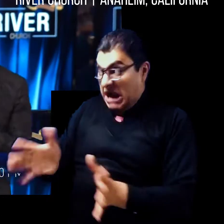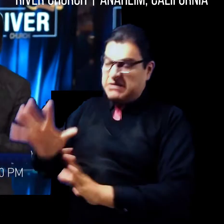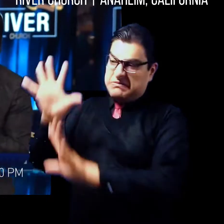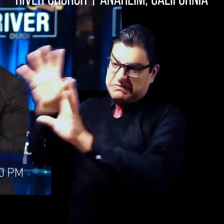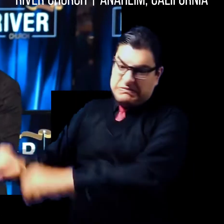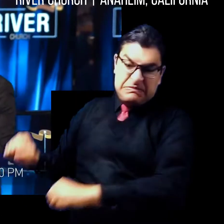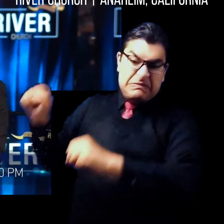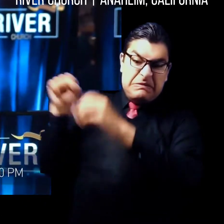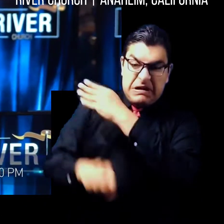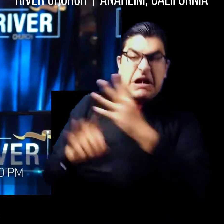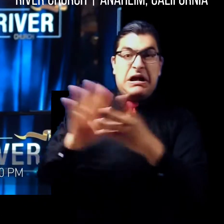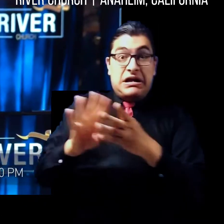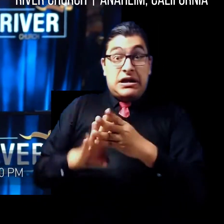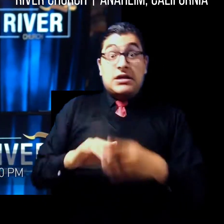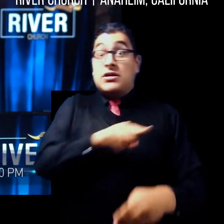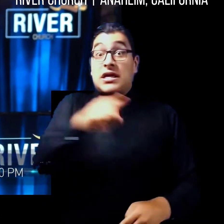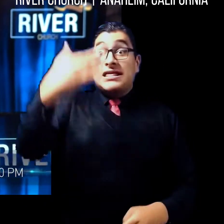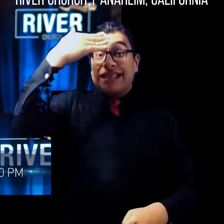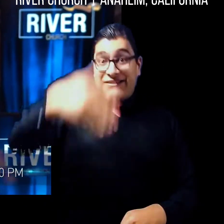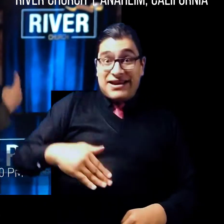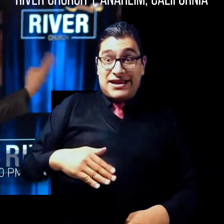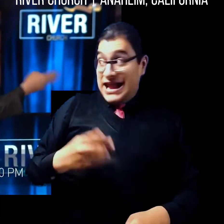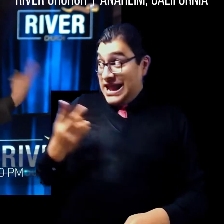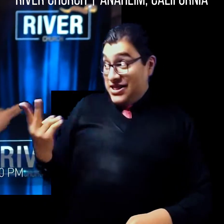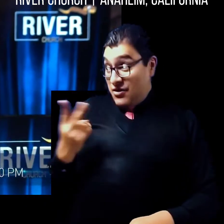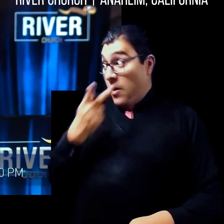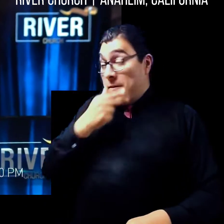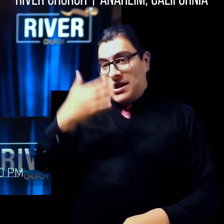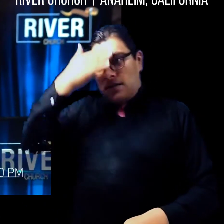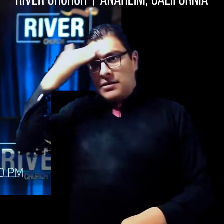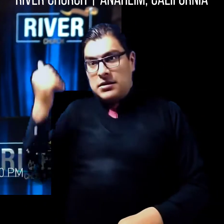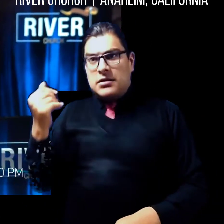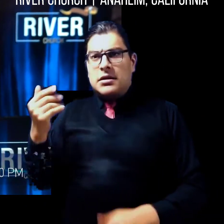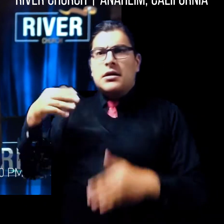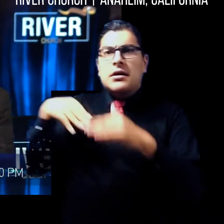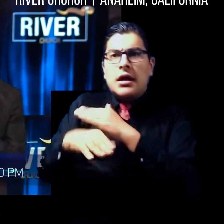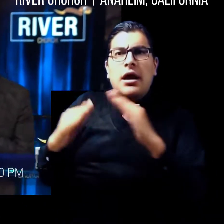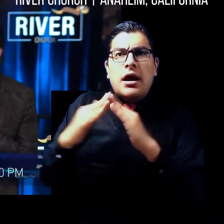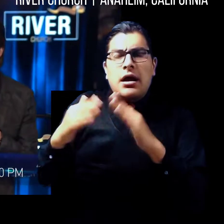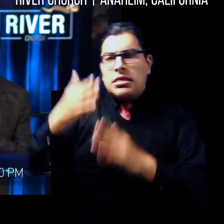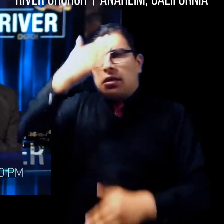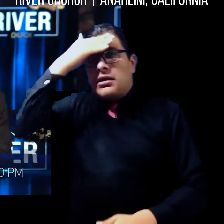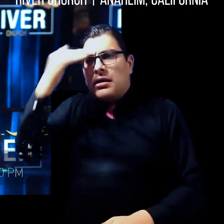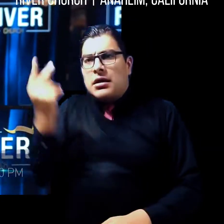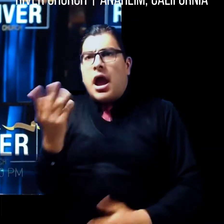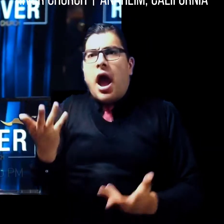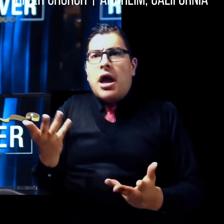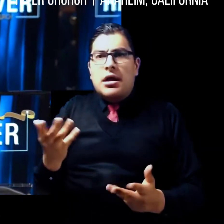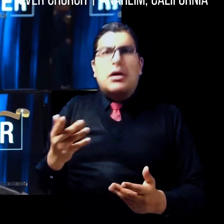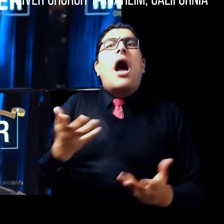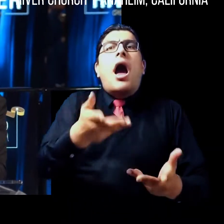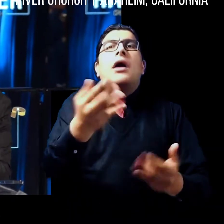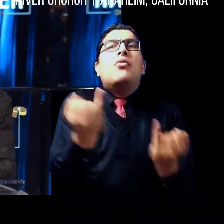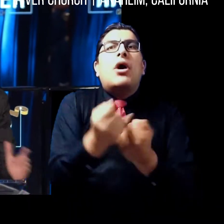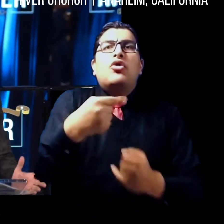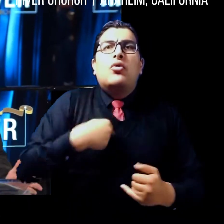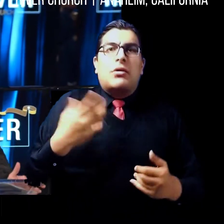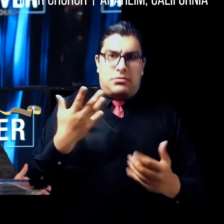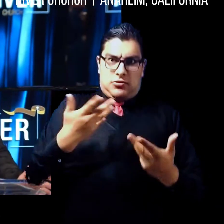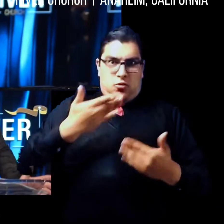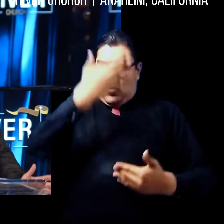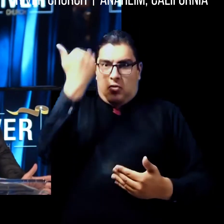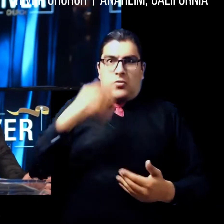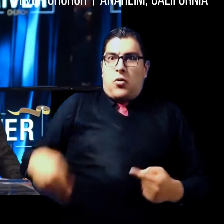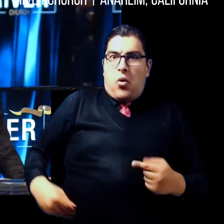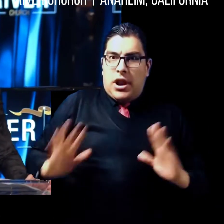Si el carcelero sabe esto, sabe que son dos tipos inocentes. ¿Qué hace un inocente en la cárcel? Lo que harías tú y lo que hago yo. Yo no paro de gritar